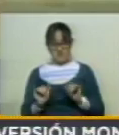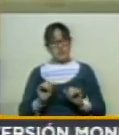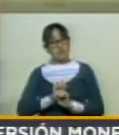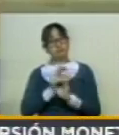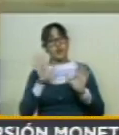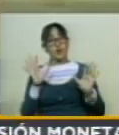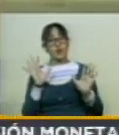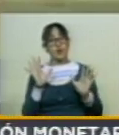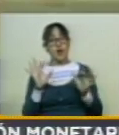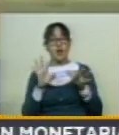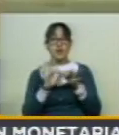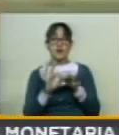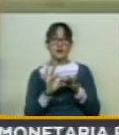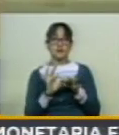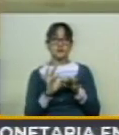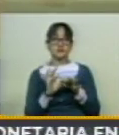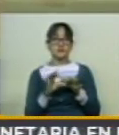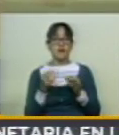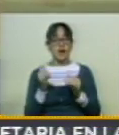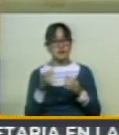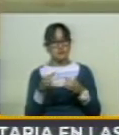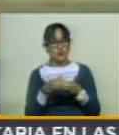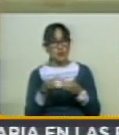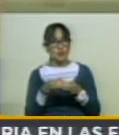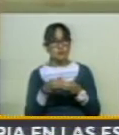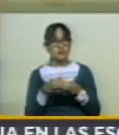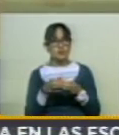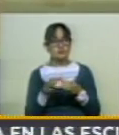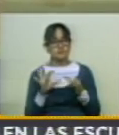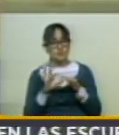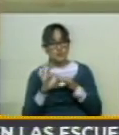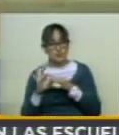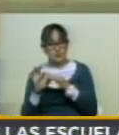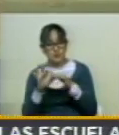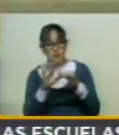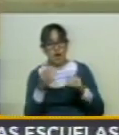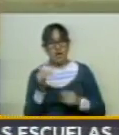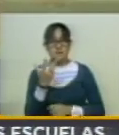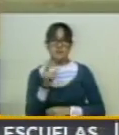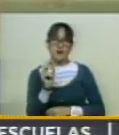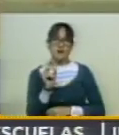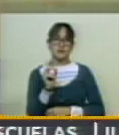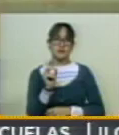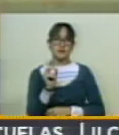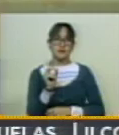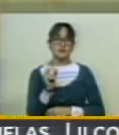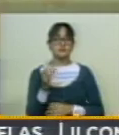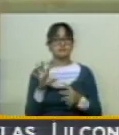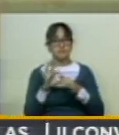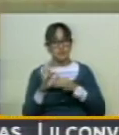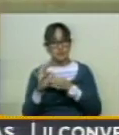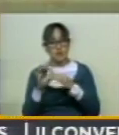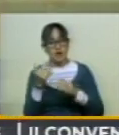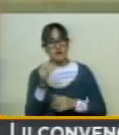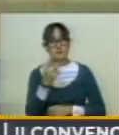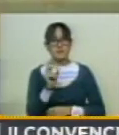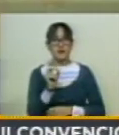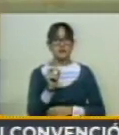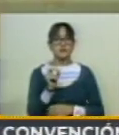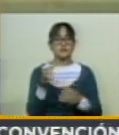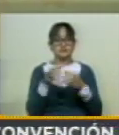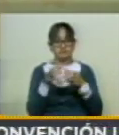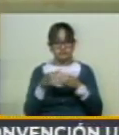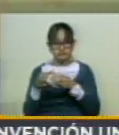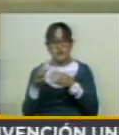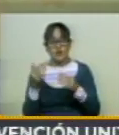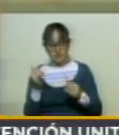por alianza. O sea, tienes un candidato y sus aliados tienen 20. Tienes otro candidato y sus aliados tienes 20. Tienes otro candidato